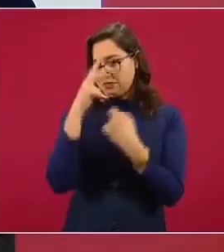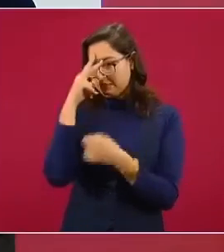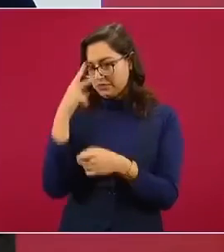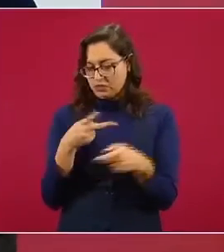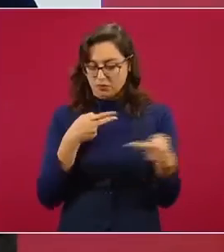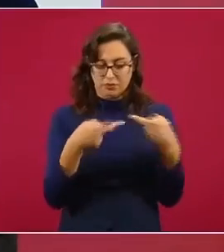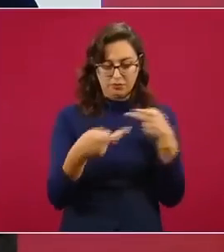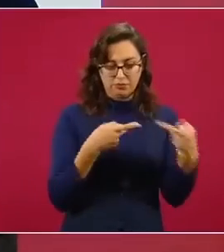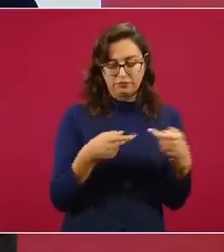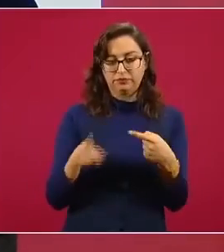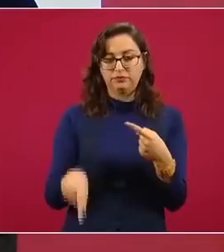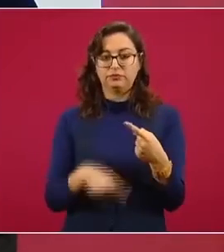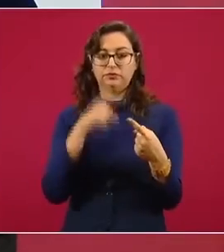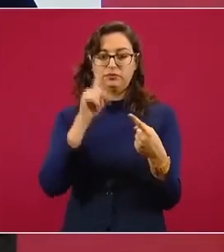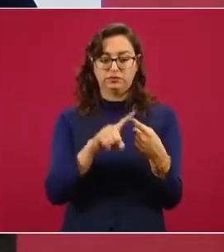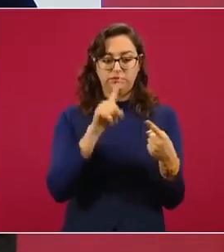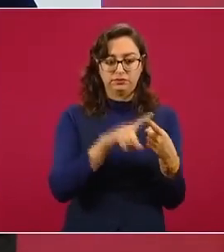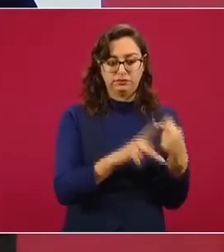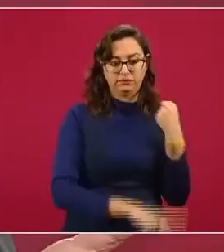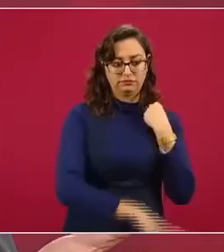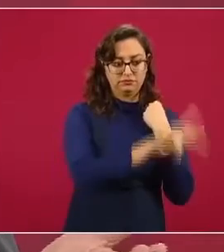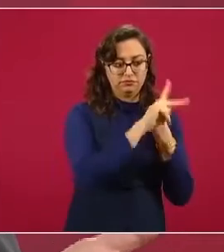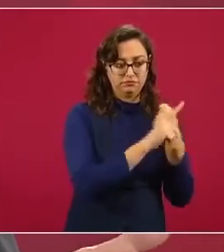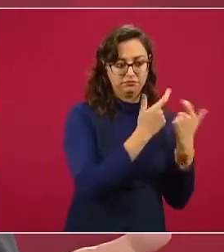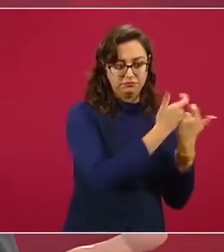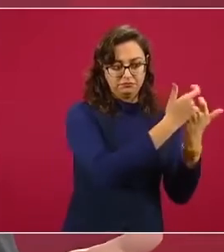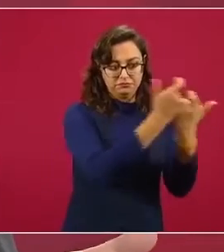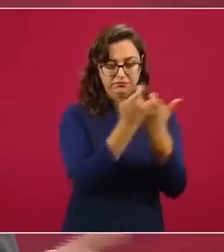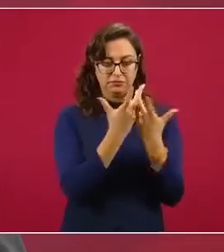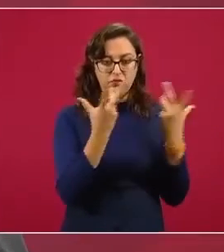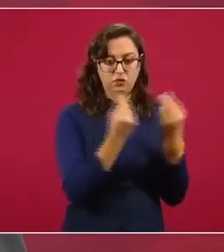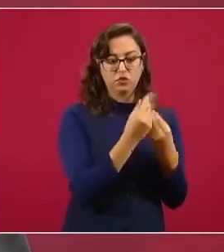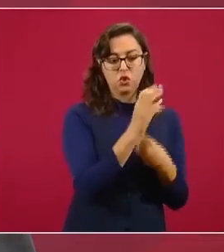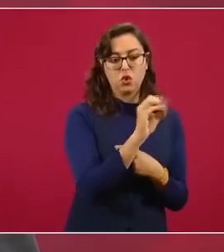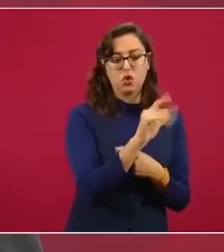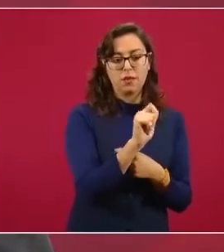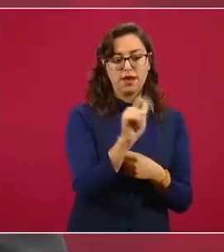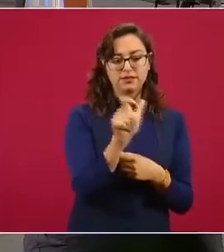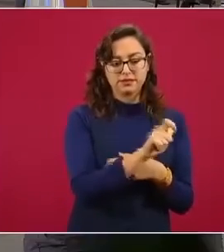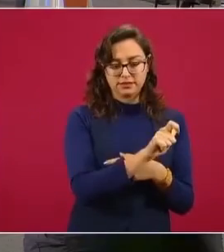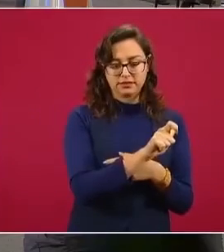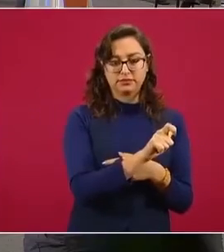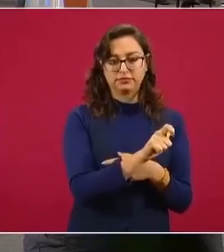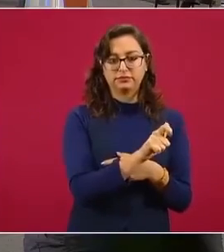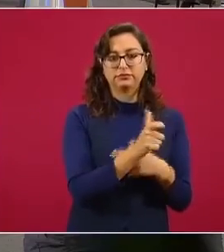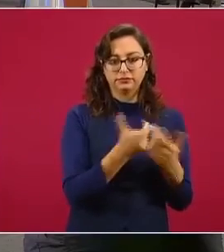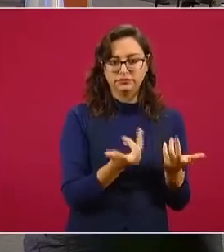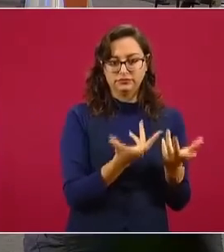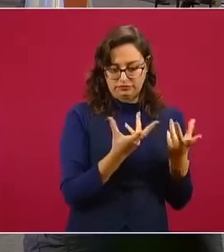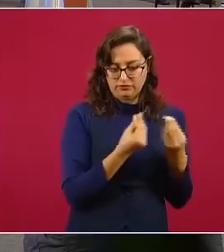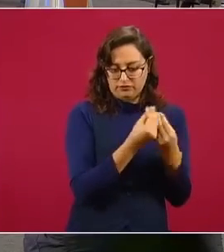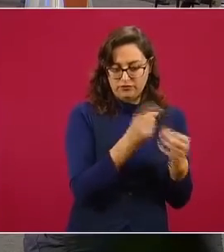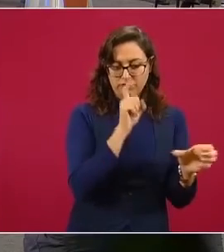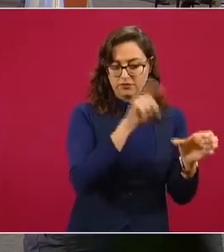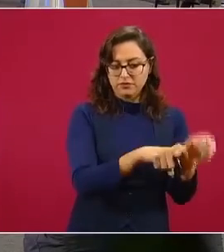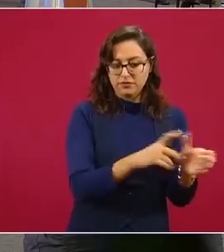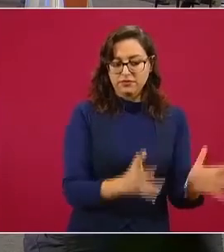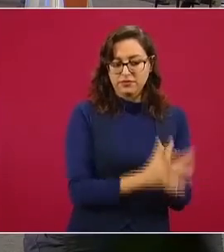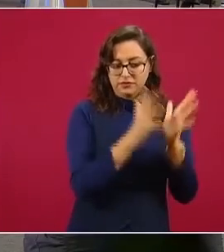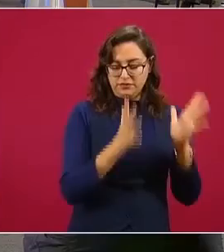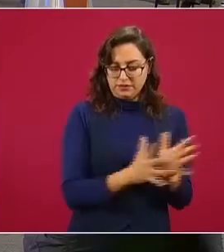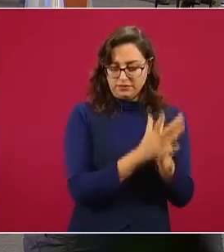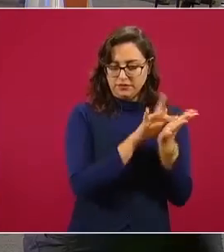vacunas. Una es multilateral, que es el COVAX, que ahí pues estamos participando, somos uno de los